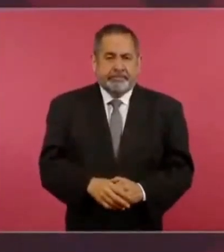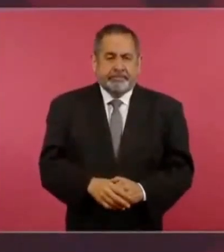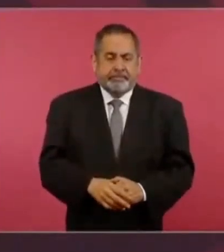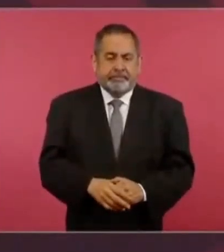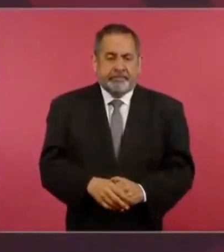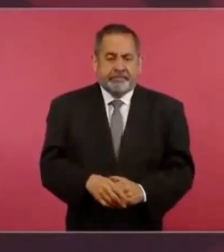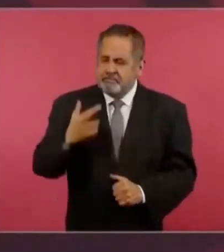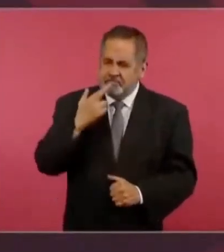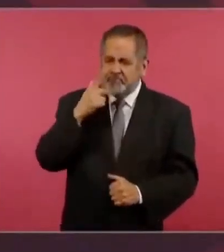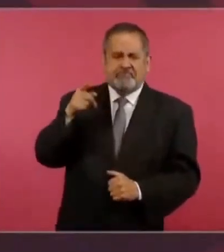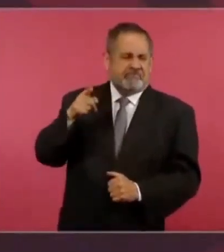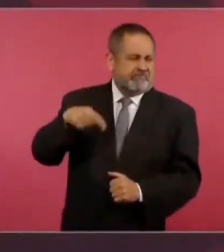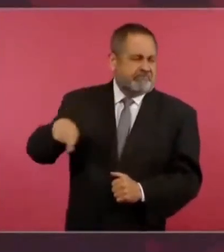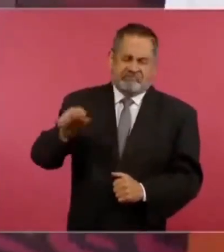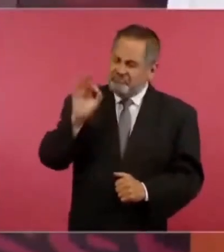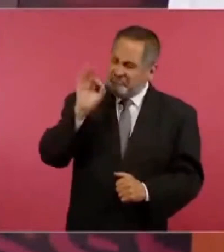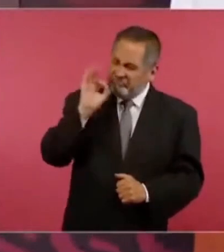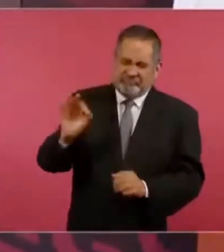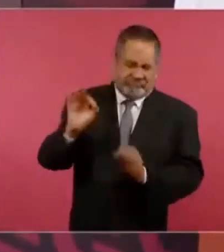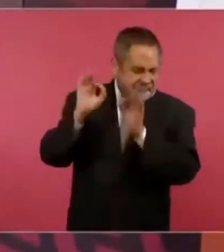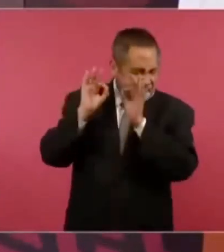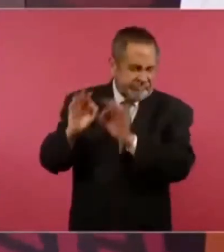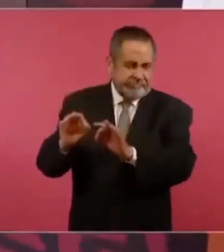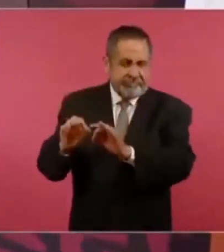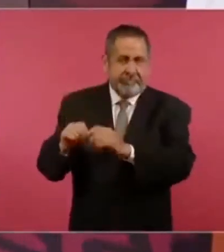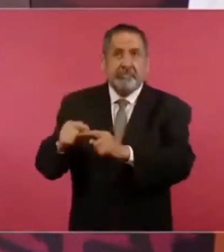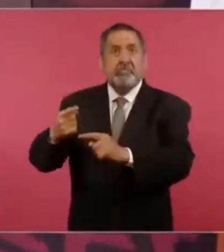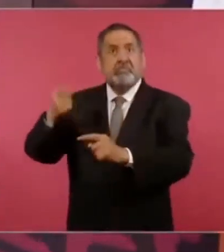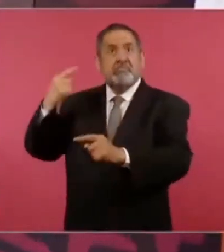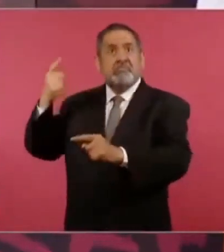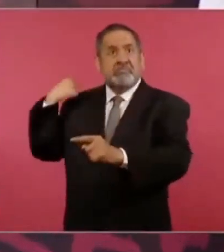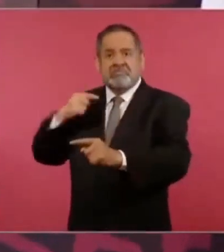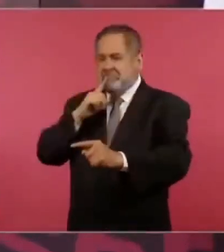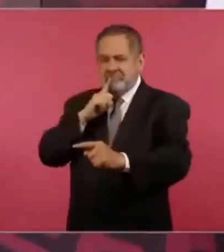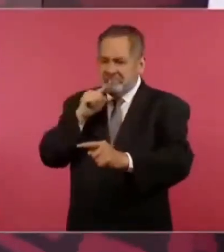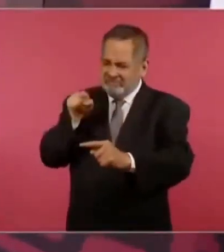Es lo mejor que ha habido